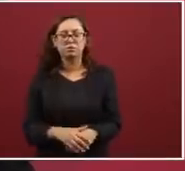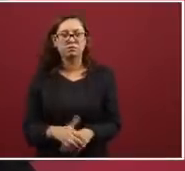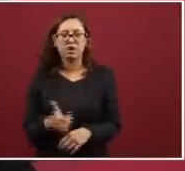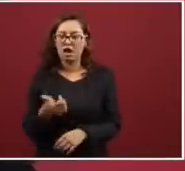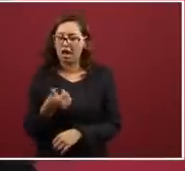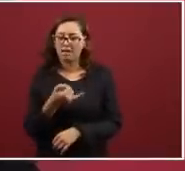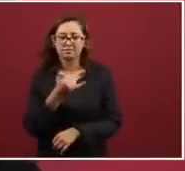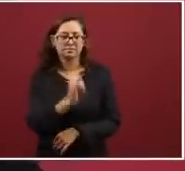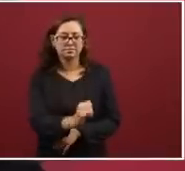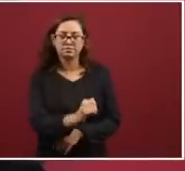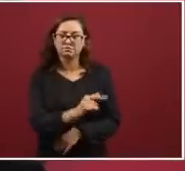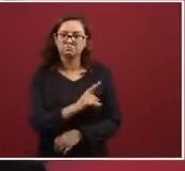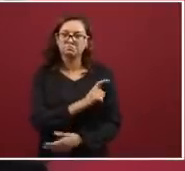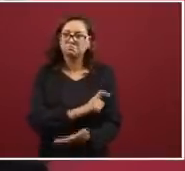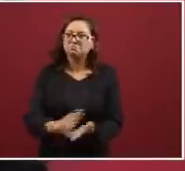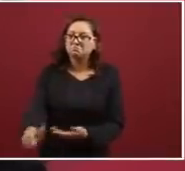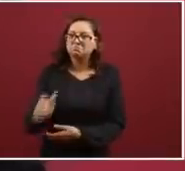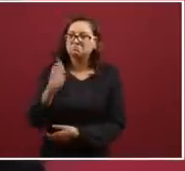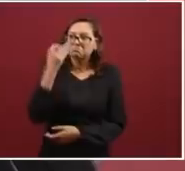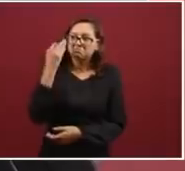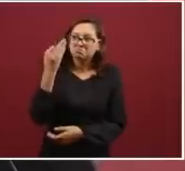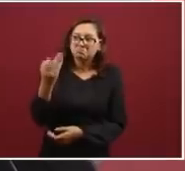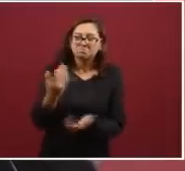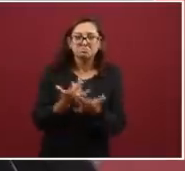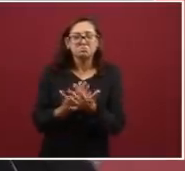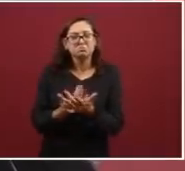obras, para que se paguen, ¿sí?